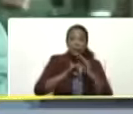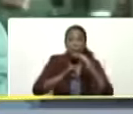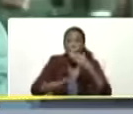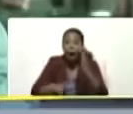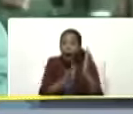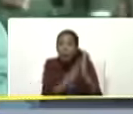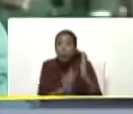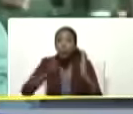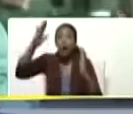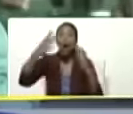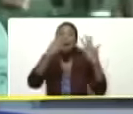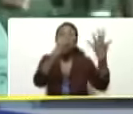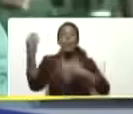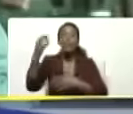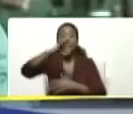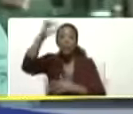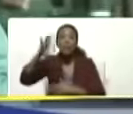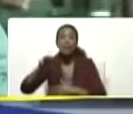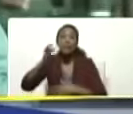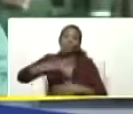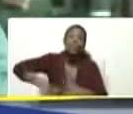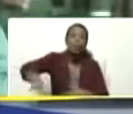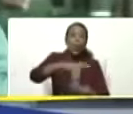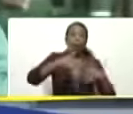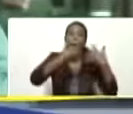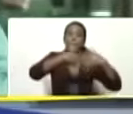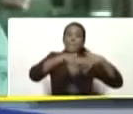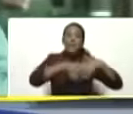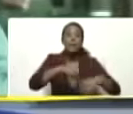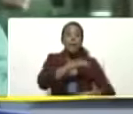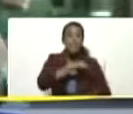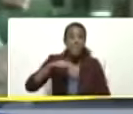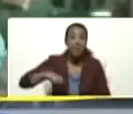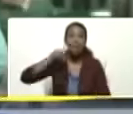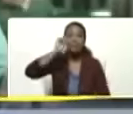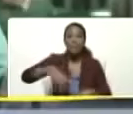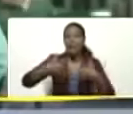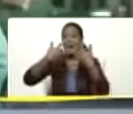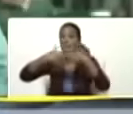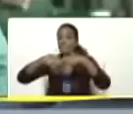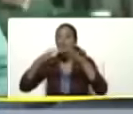Y así está sucediendo en toda la industria privada y pública del país.